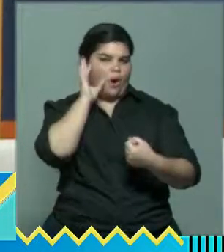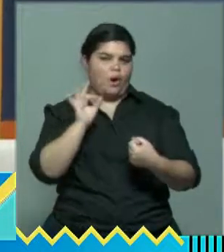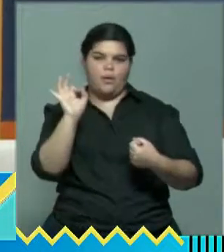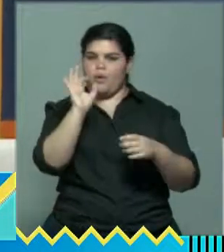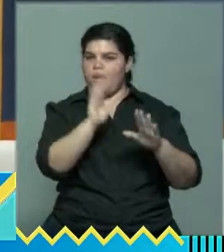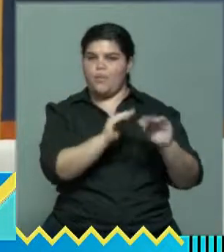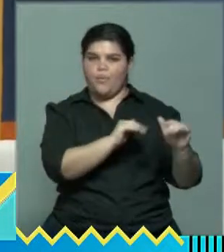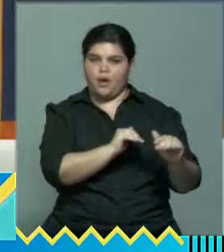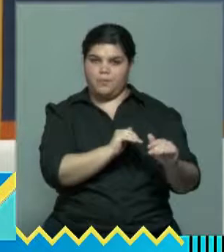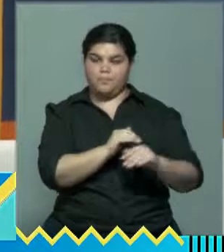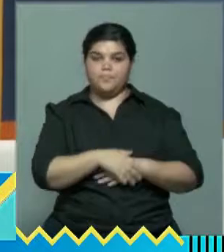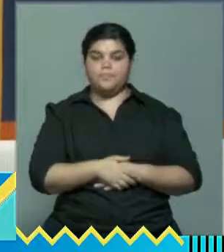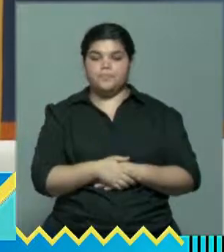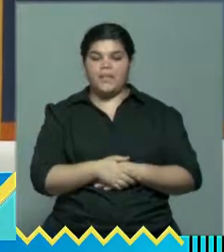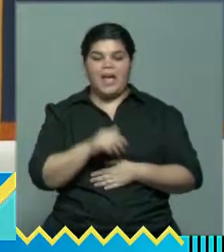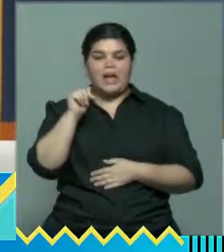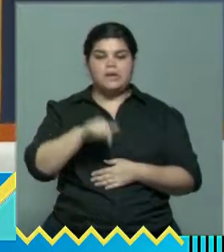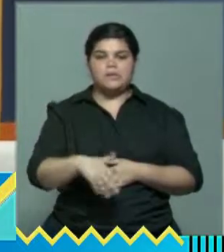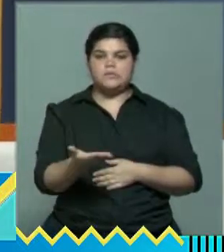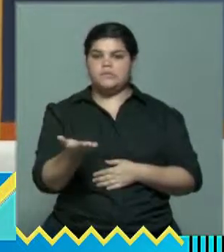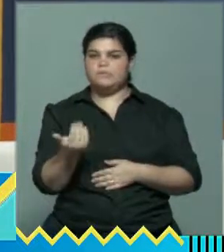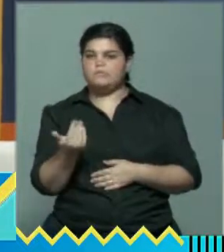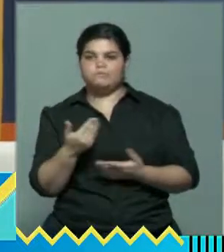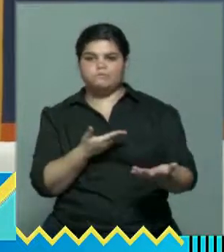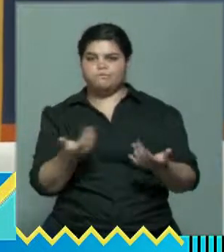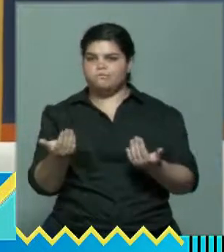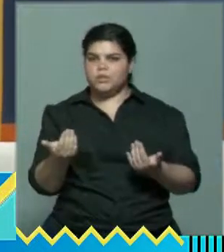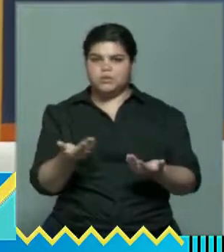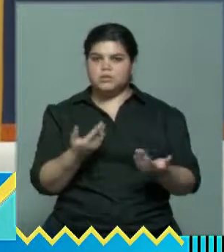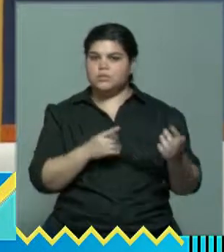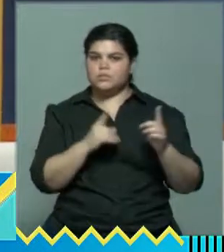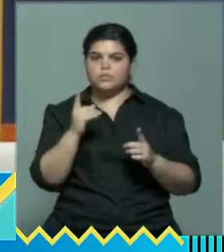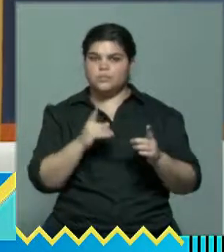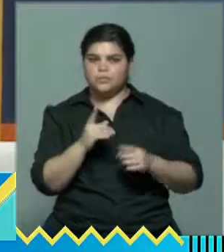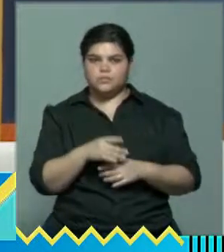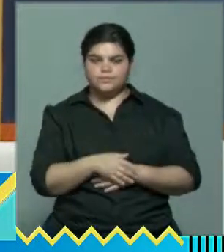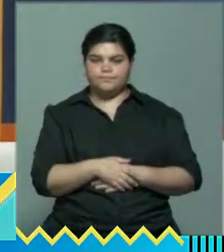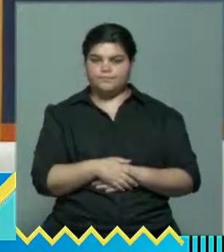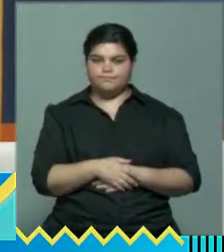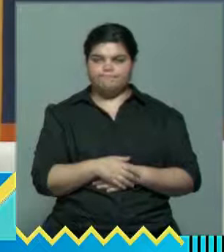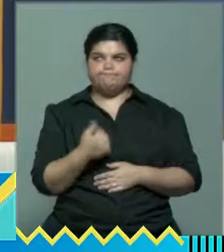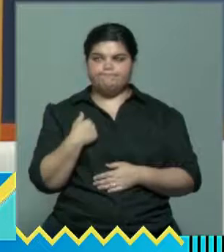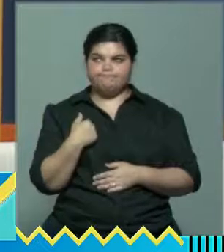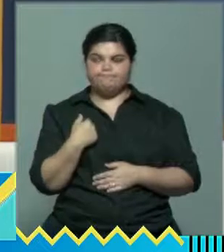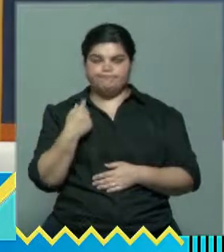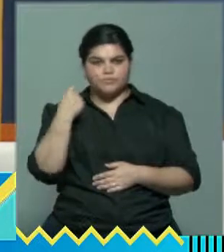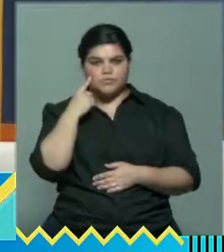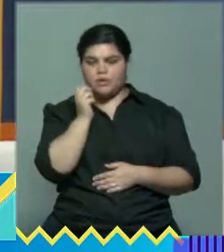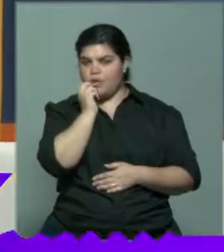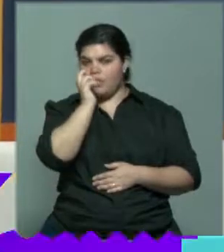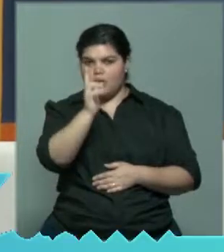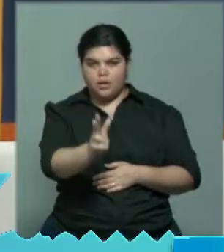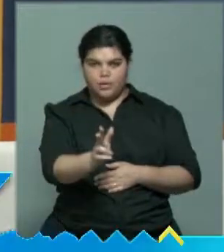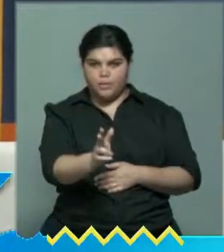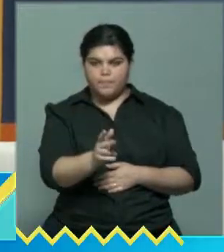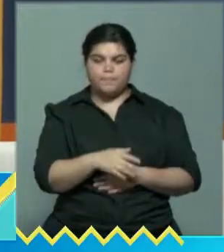pero lo que está faltando acá y que hemos tenido, yo diría, ha cometido el mismo error,